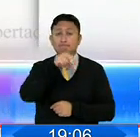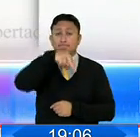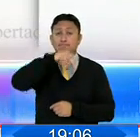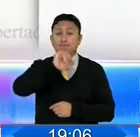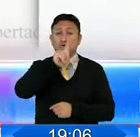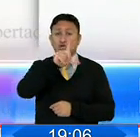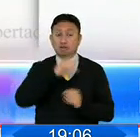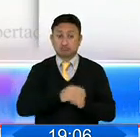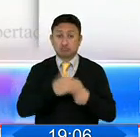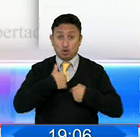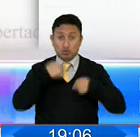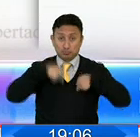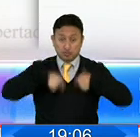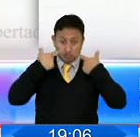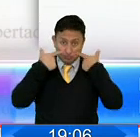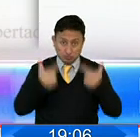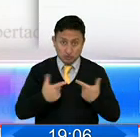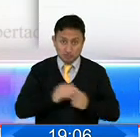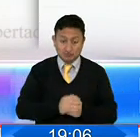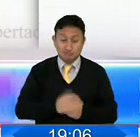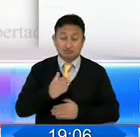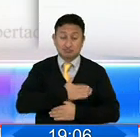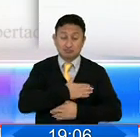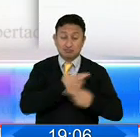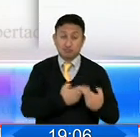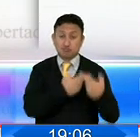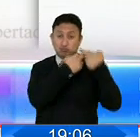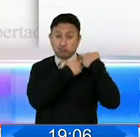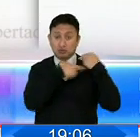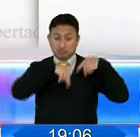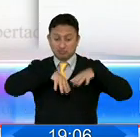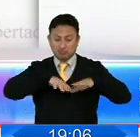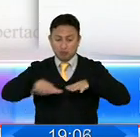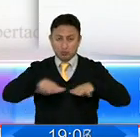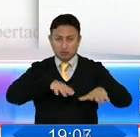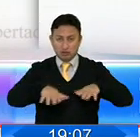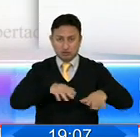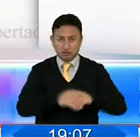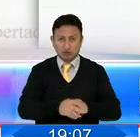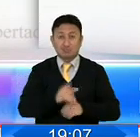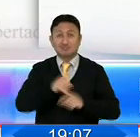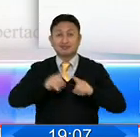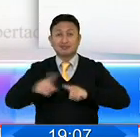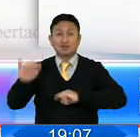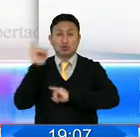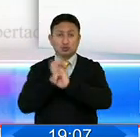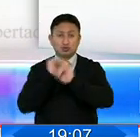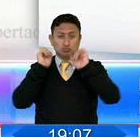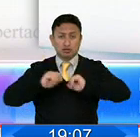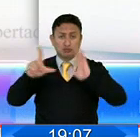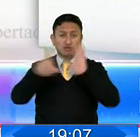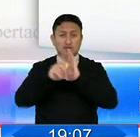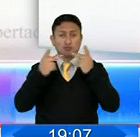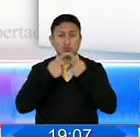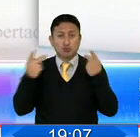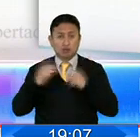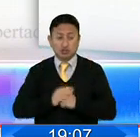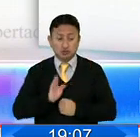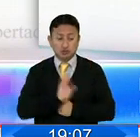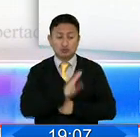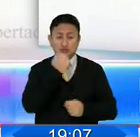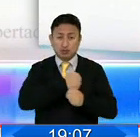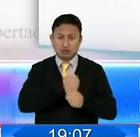se compromete a seguir articulando en el marco de sus competencias y coordinación interinstitucional políticas públicas que